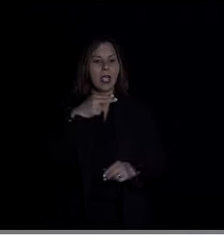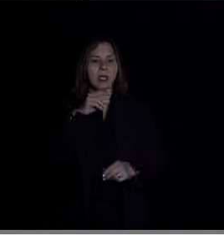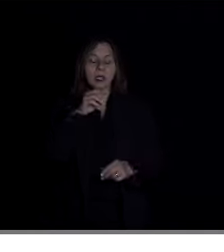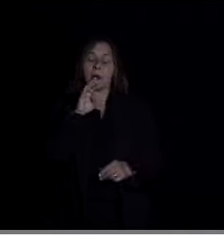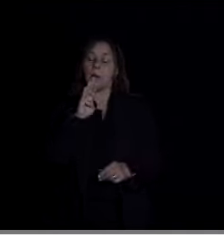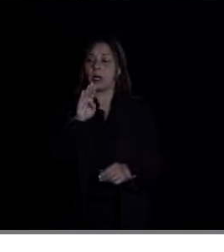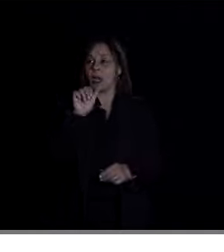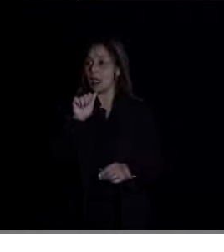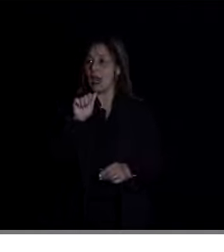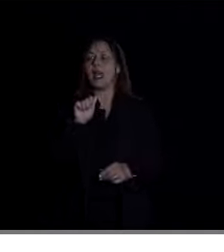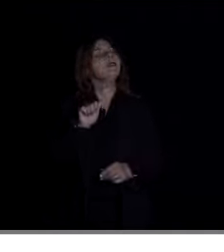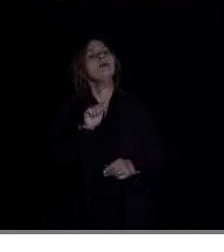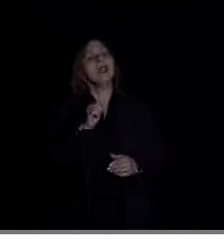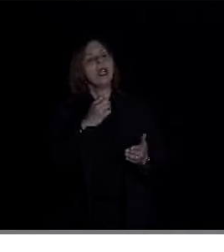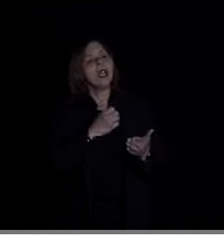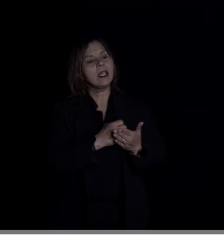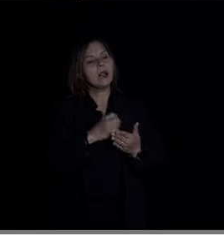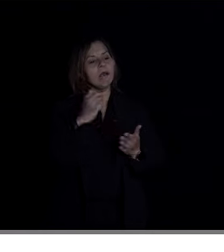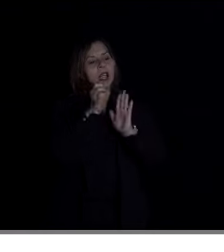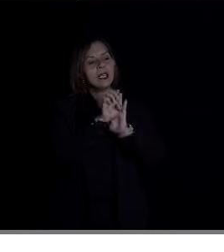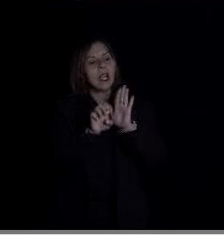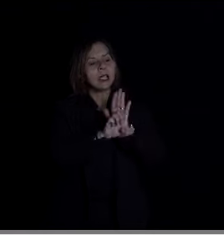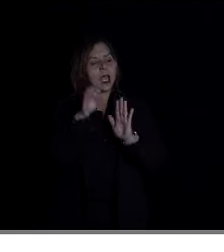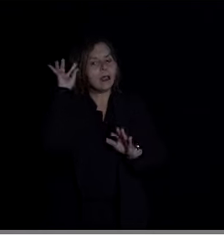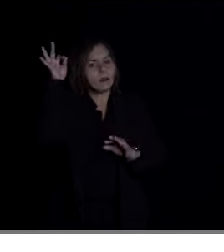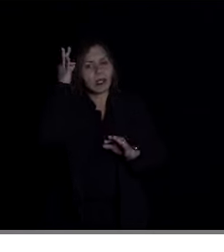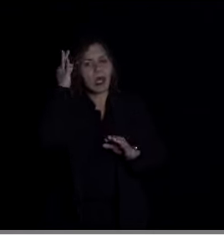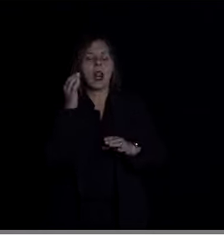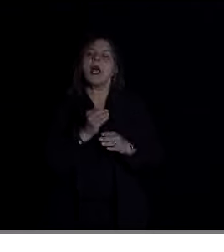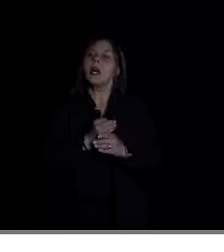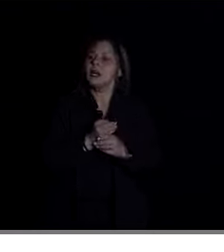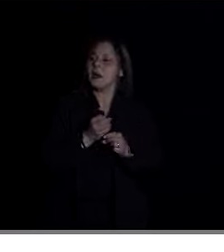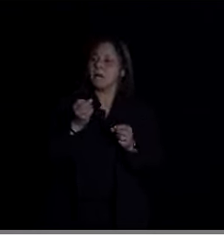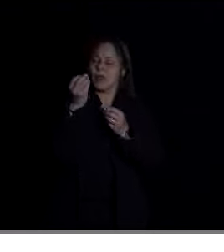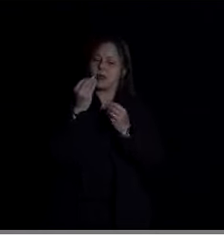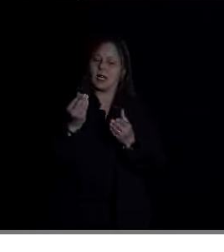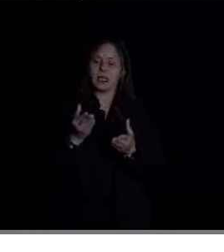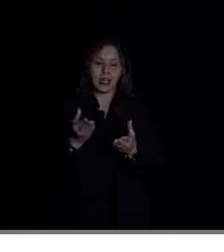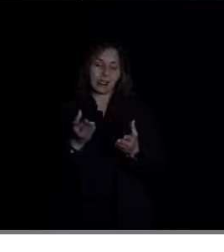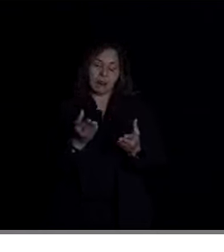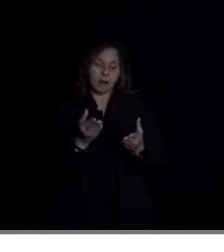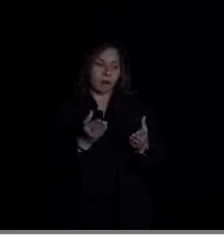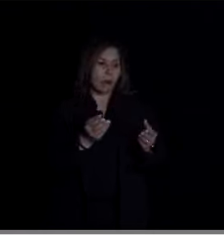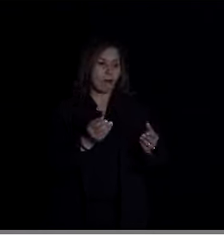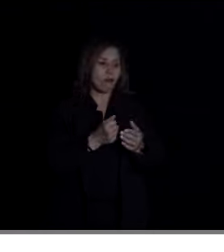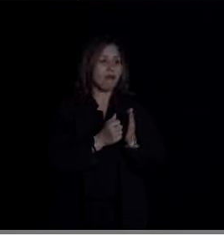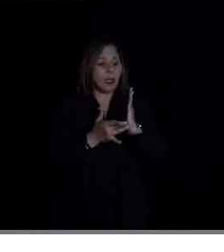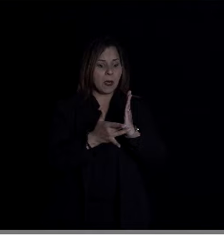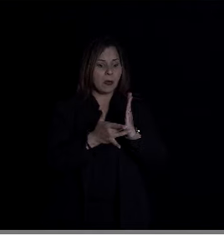incentivos económicos estatales y federales, materiales de orientación, manejo de las redes sociales y mercadeo